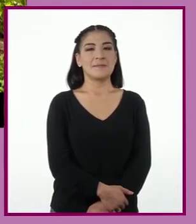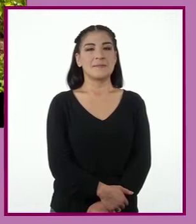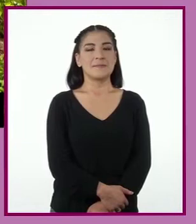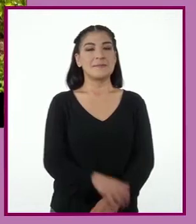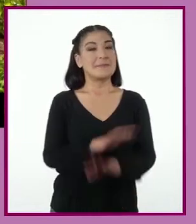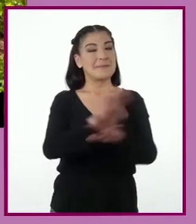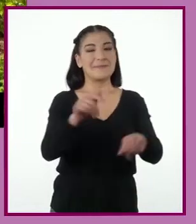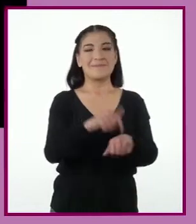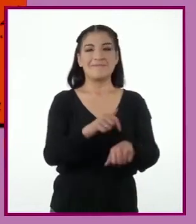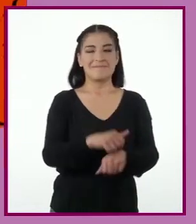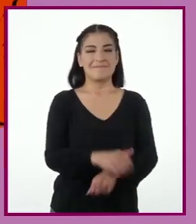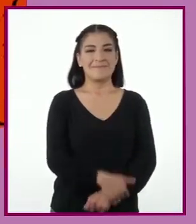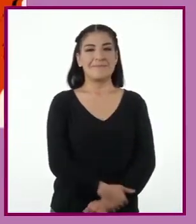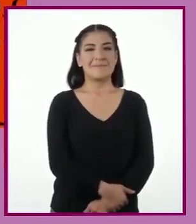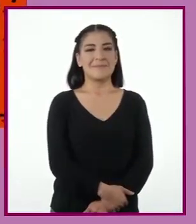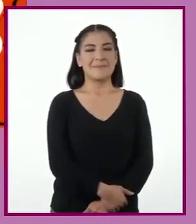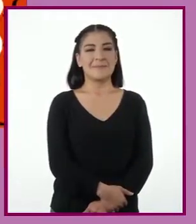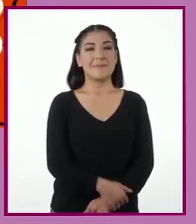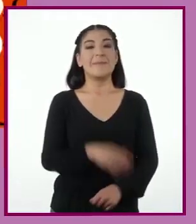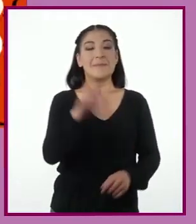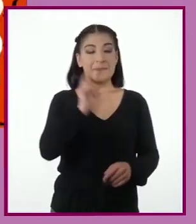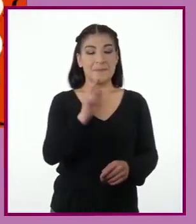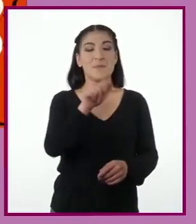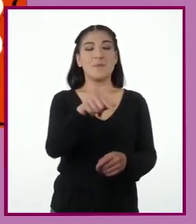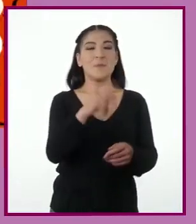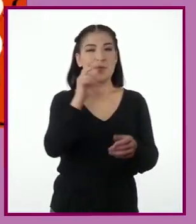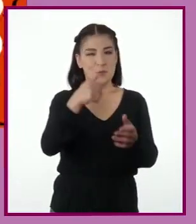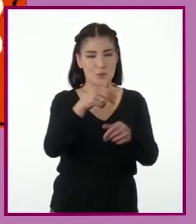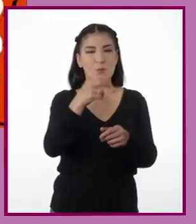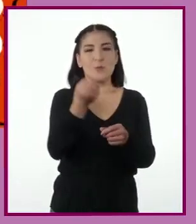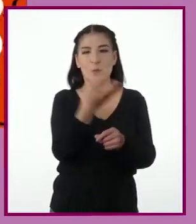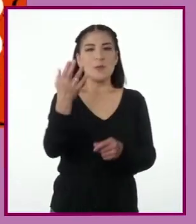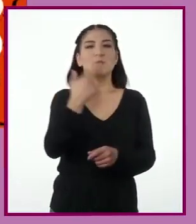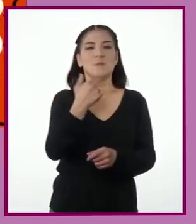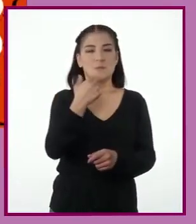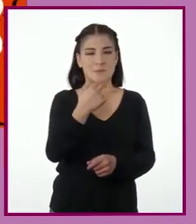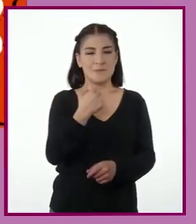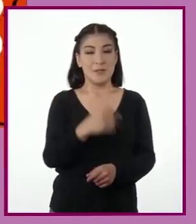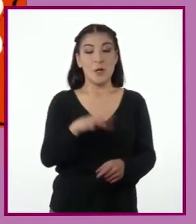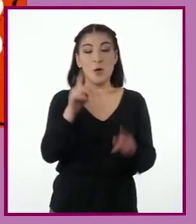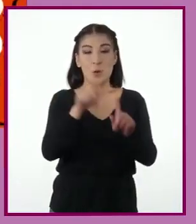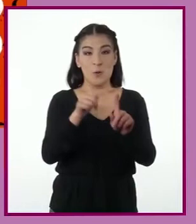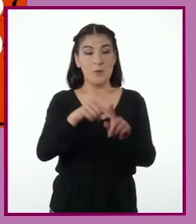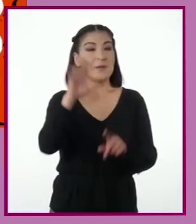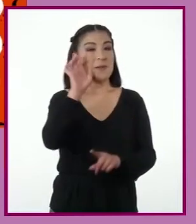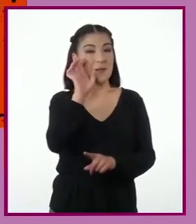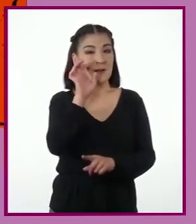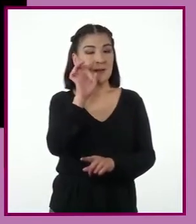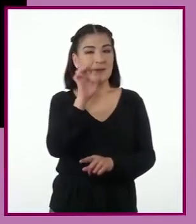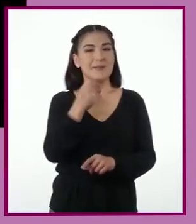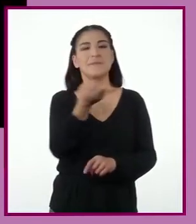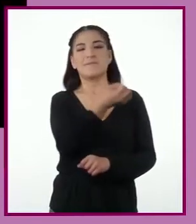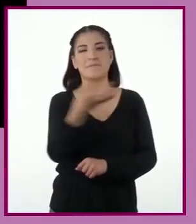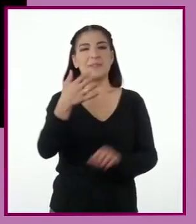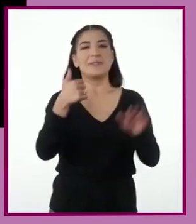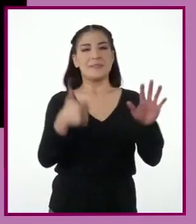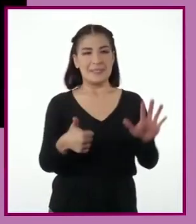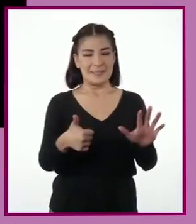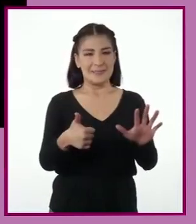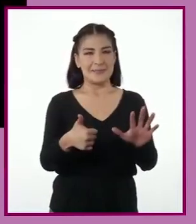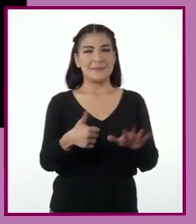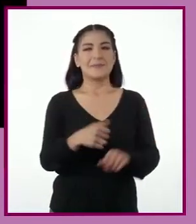¡Tiempo! Ahora contemos los dulces. De color naranja tenemos 6 dulces de color